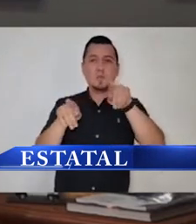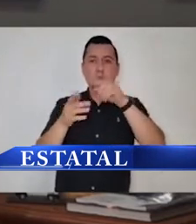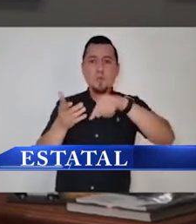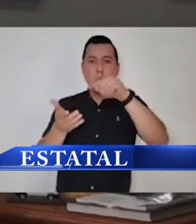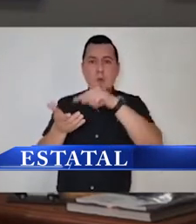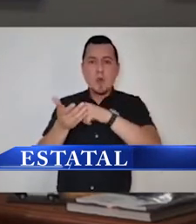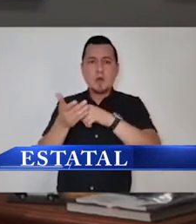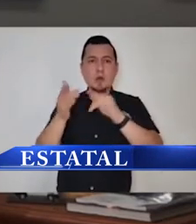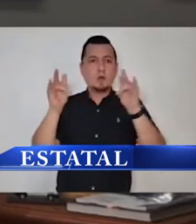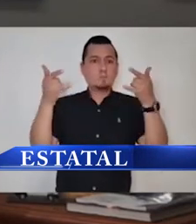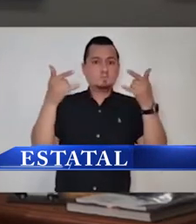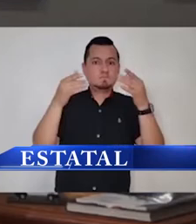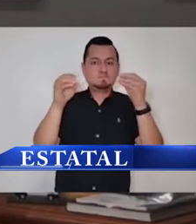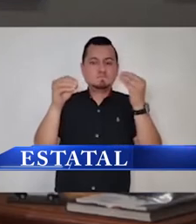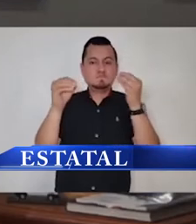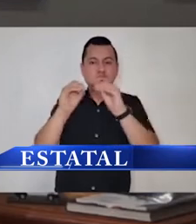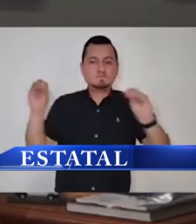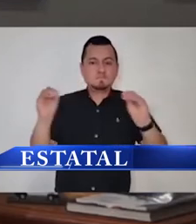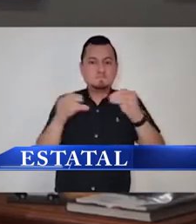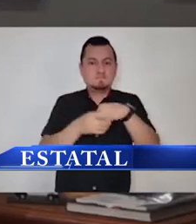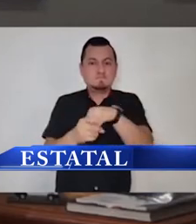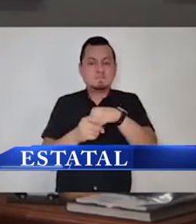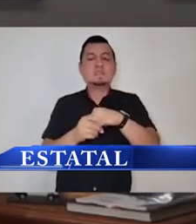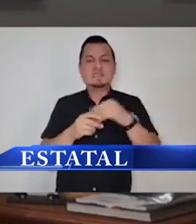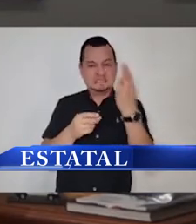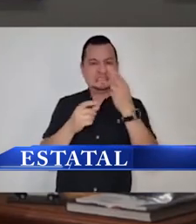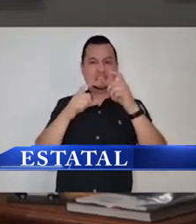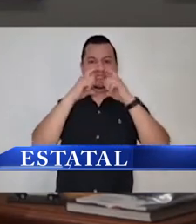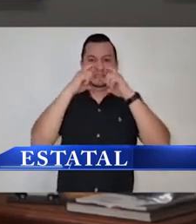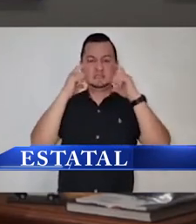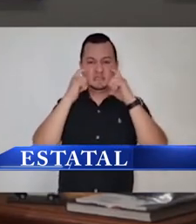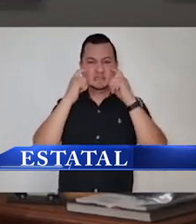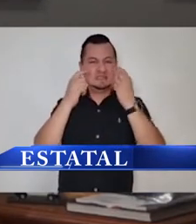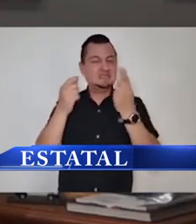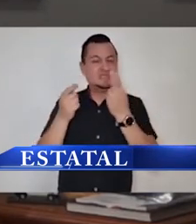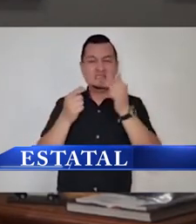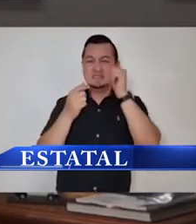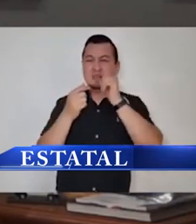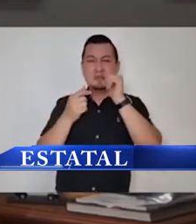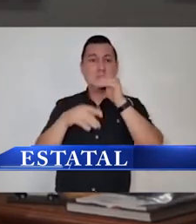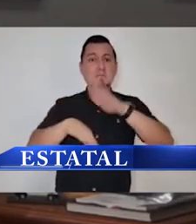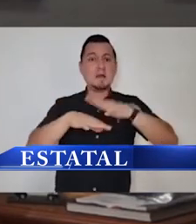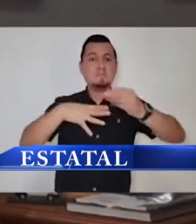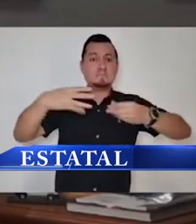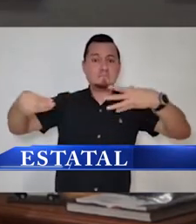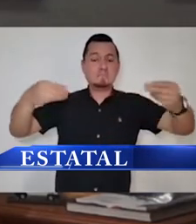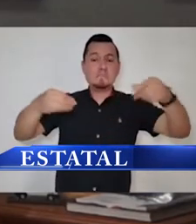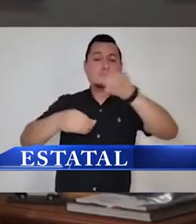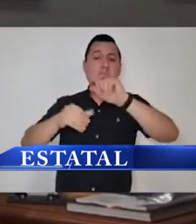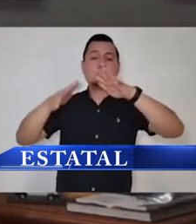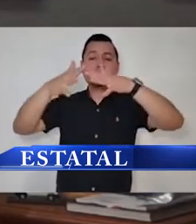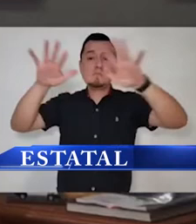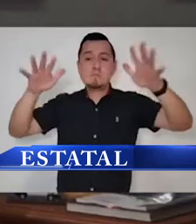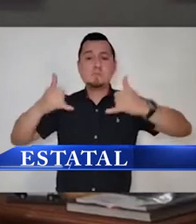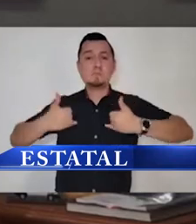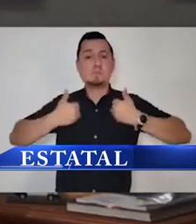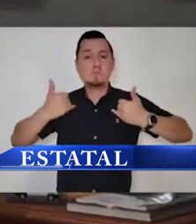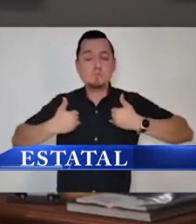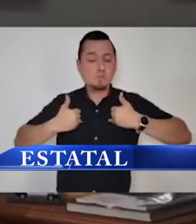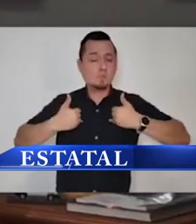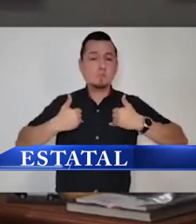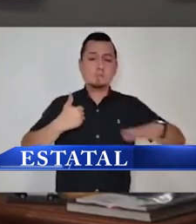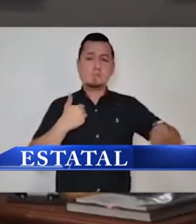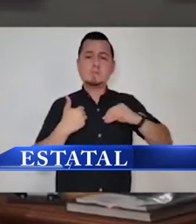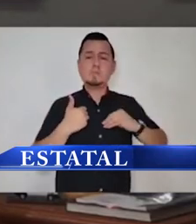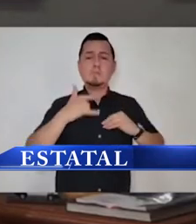cerrados, poco ventilados y concurridos. Hoy, los contagios se están dando más entre los adultos jóvenes y, por